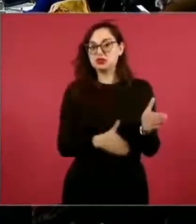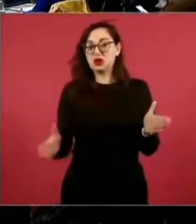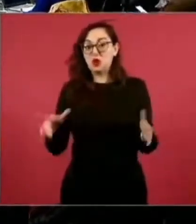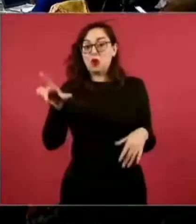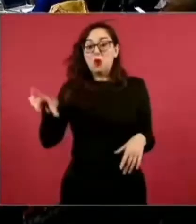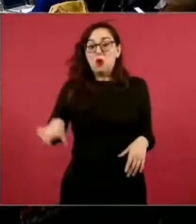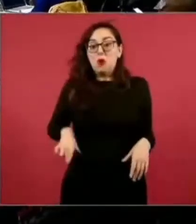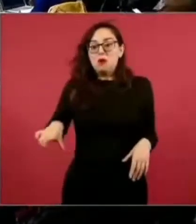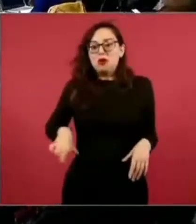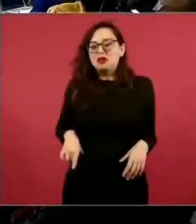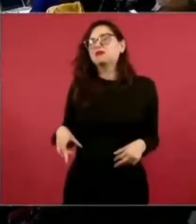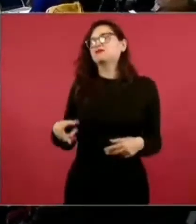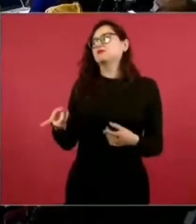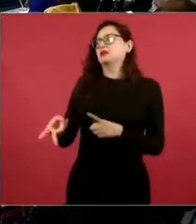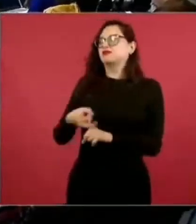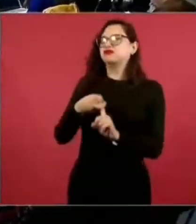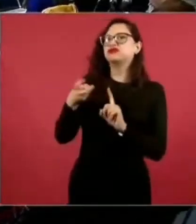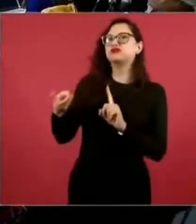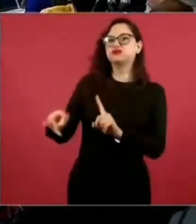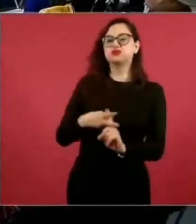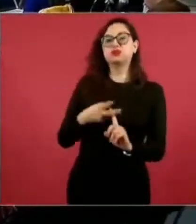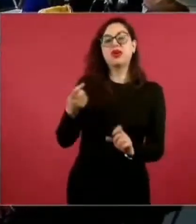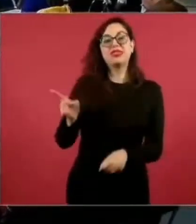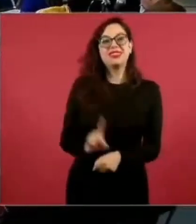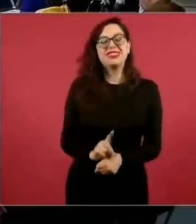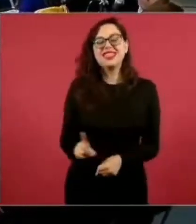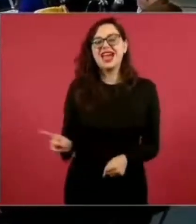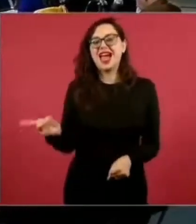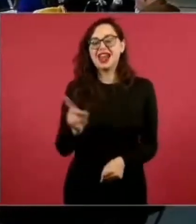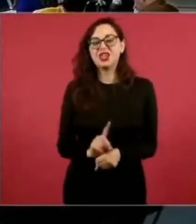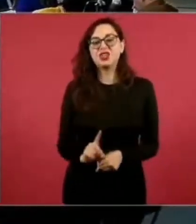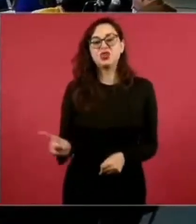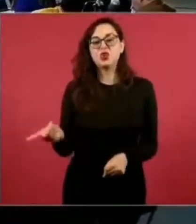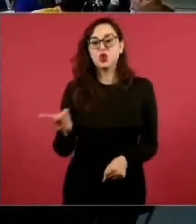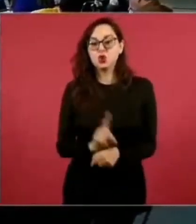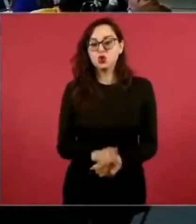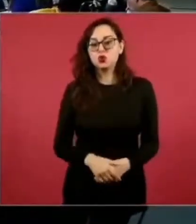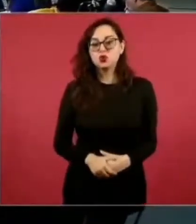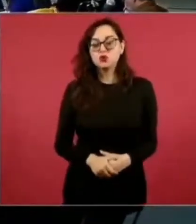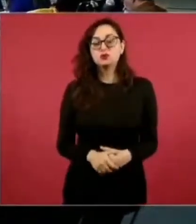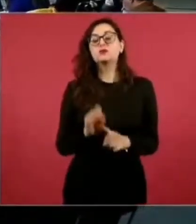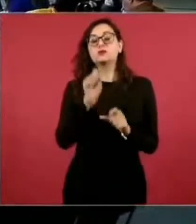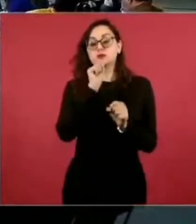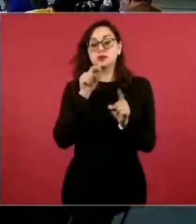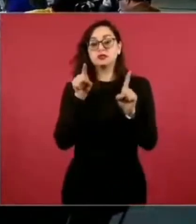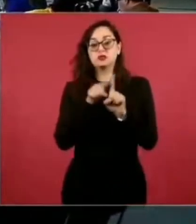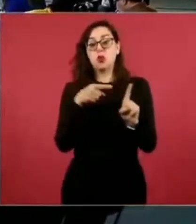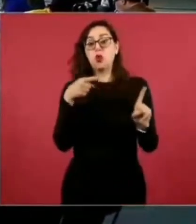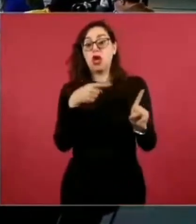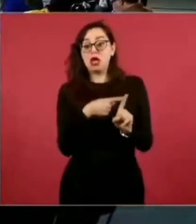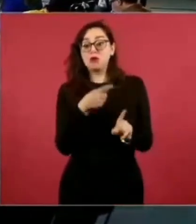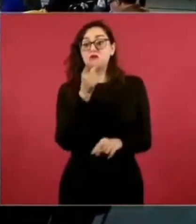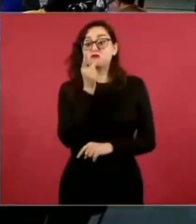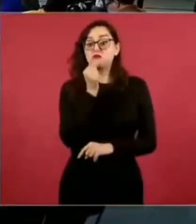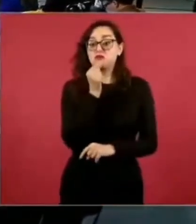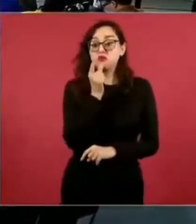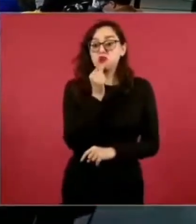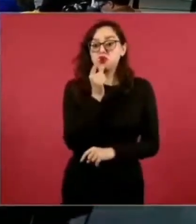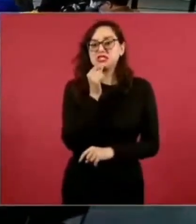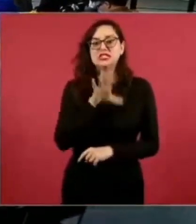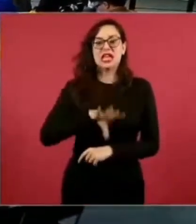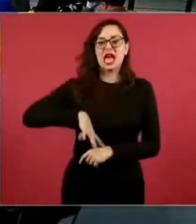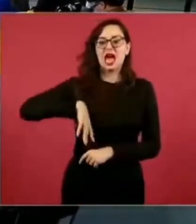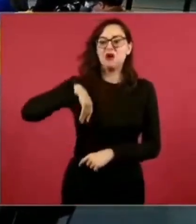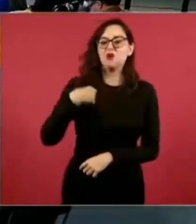personas desaparecidas al día. En su administración también los cuerpos policiales ocuparon los primeros lugares en